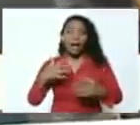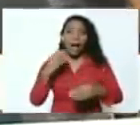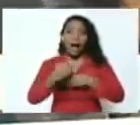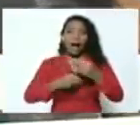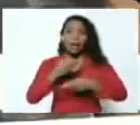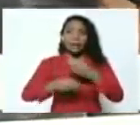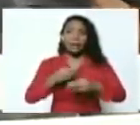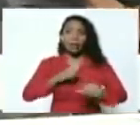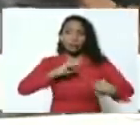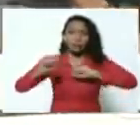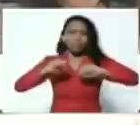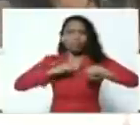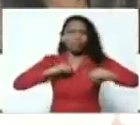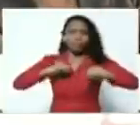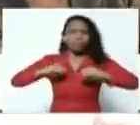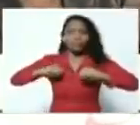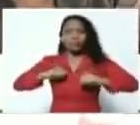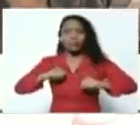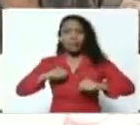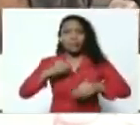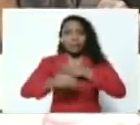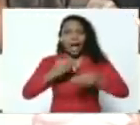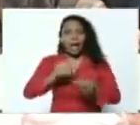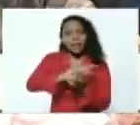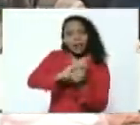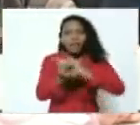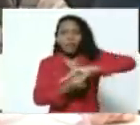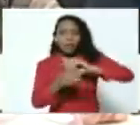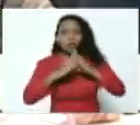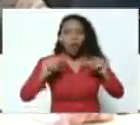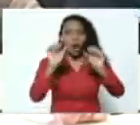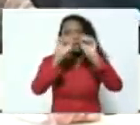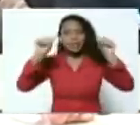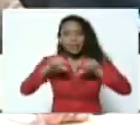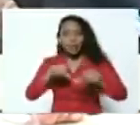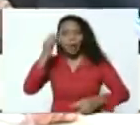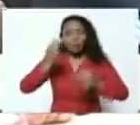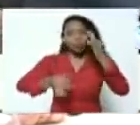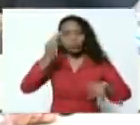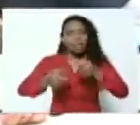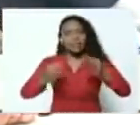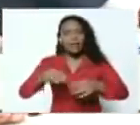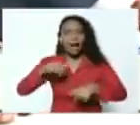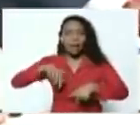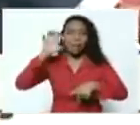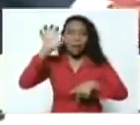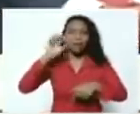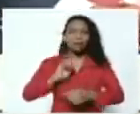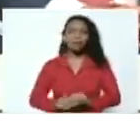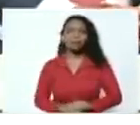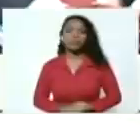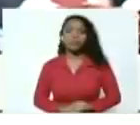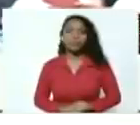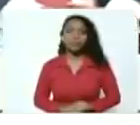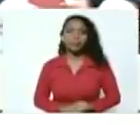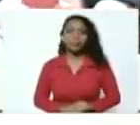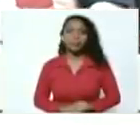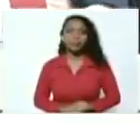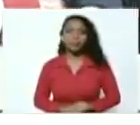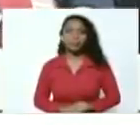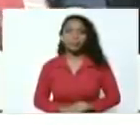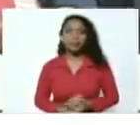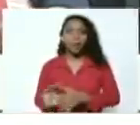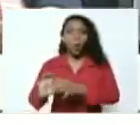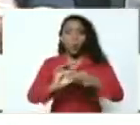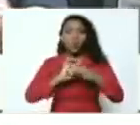que sacude, que transforme todo el sistema de justicia del país en la